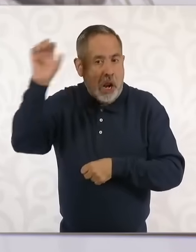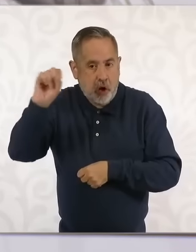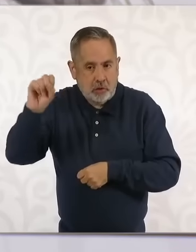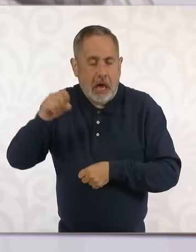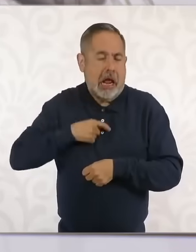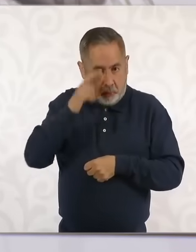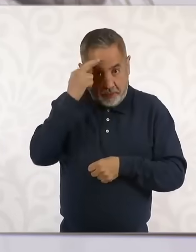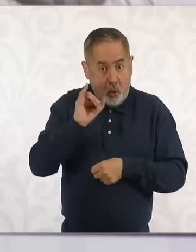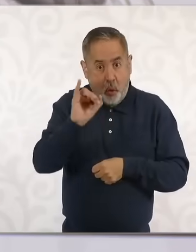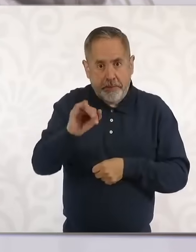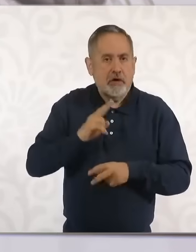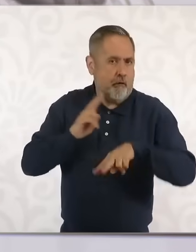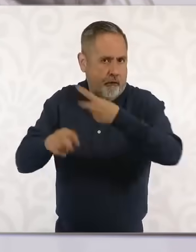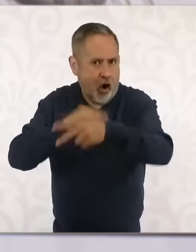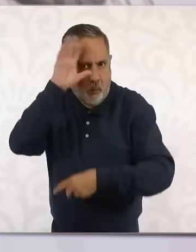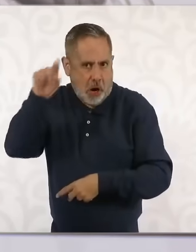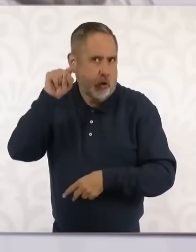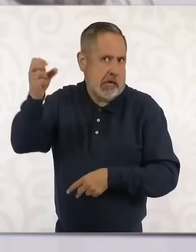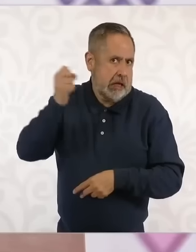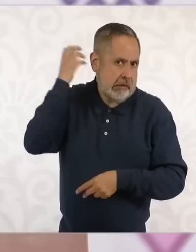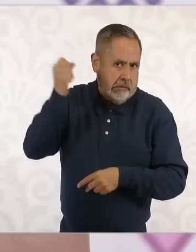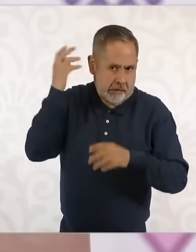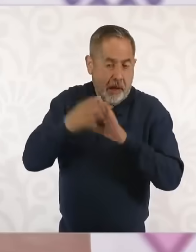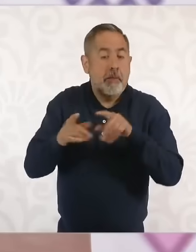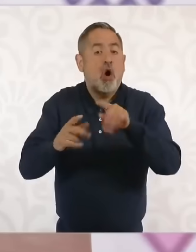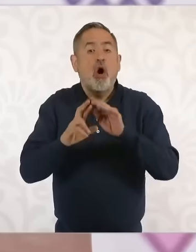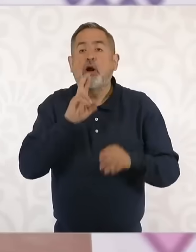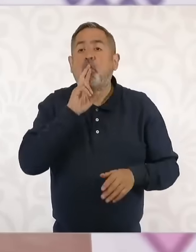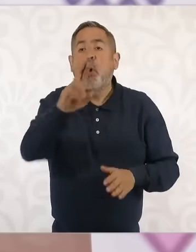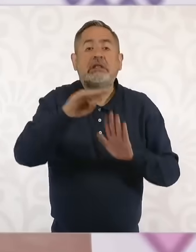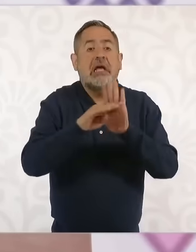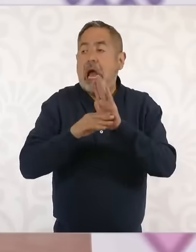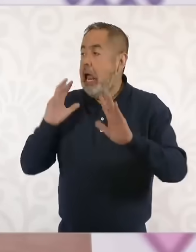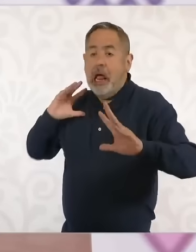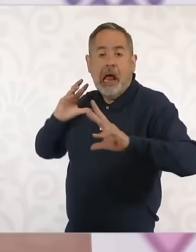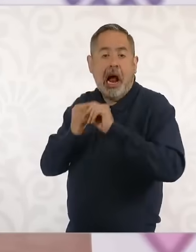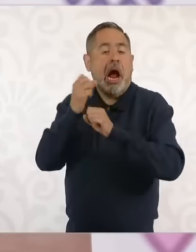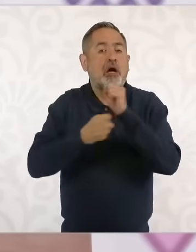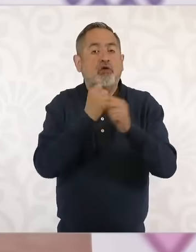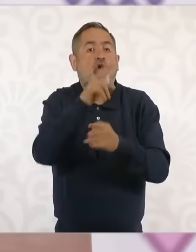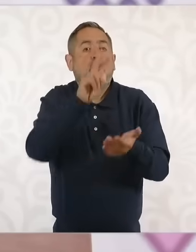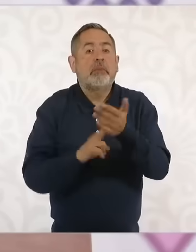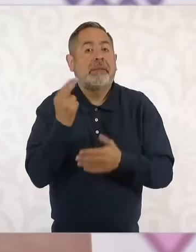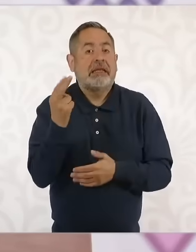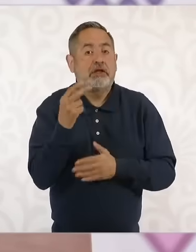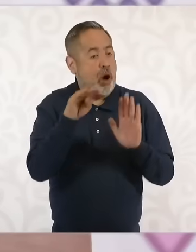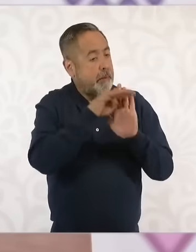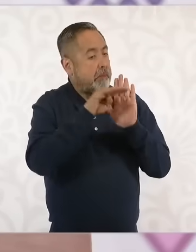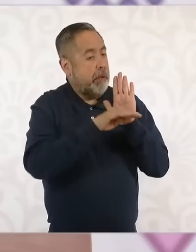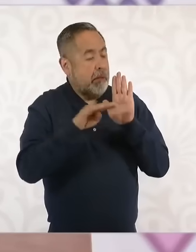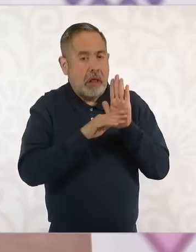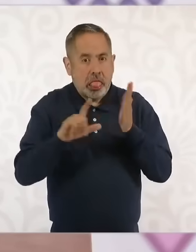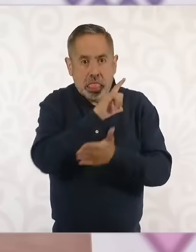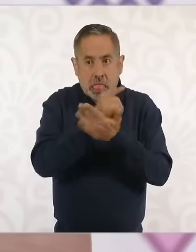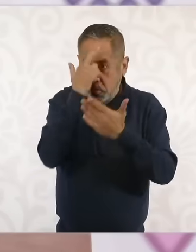a Morelos, pero ya los resultados de todo el 2025 en materia de disminución de delitos de